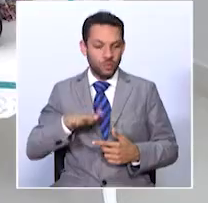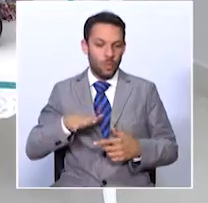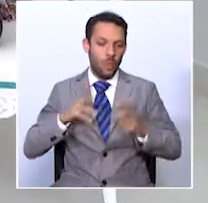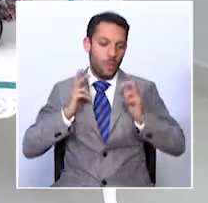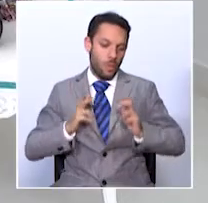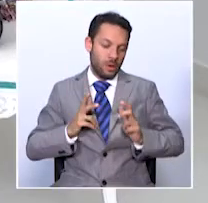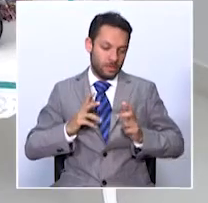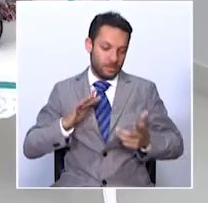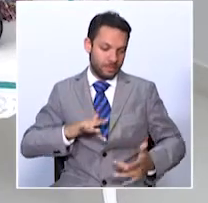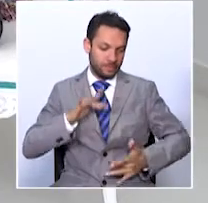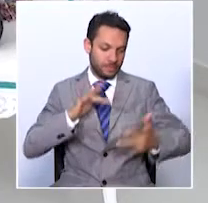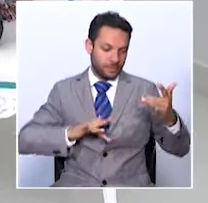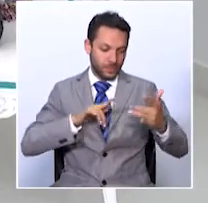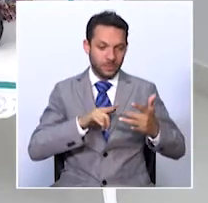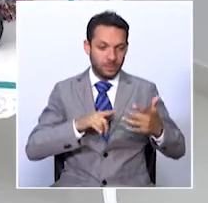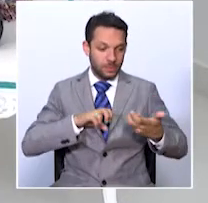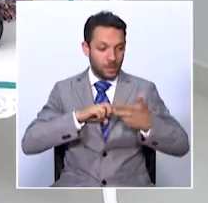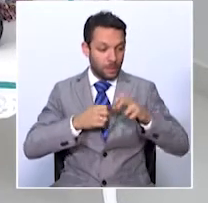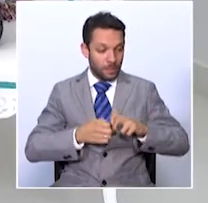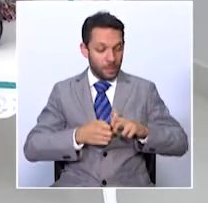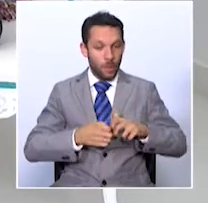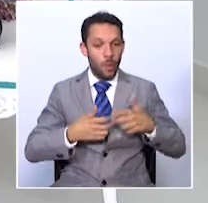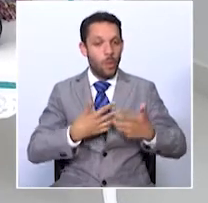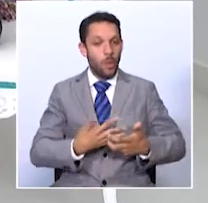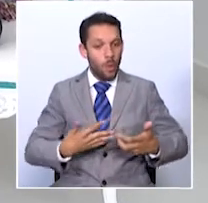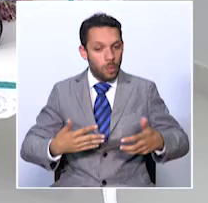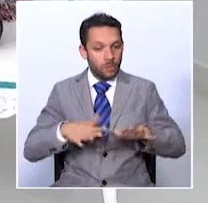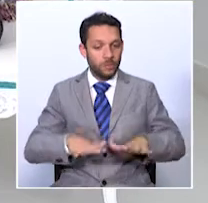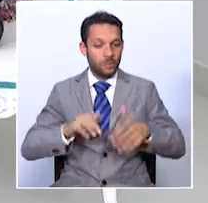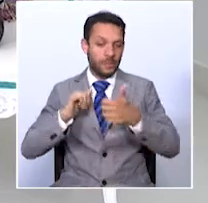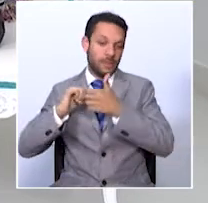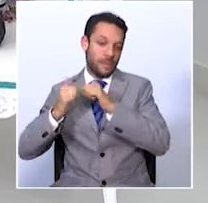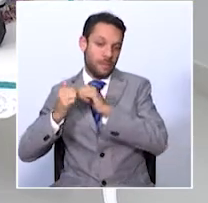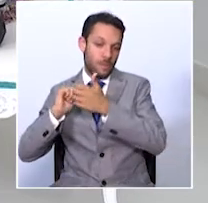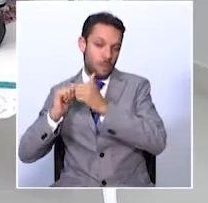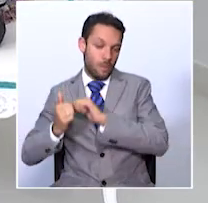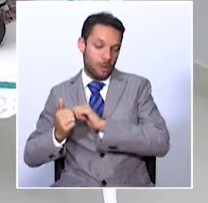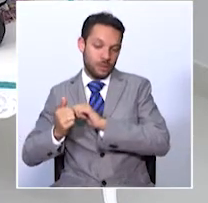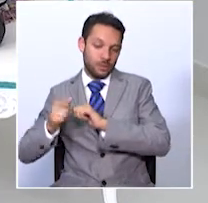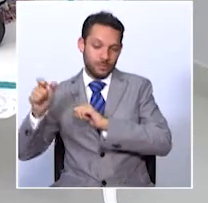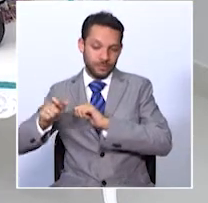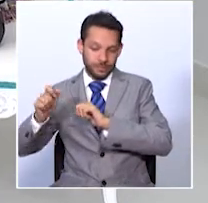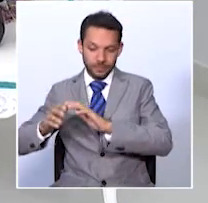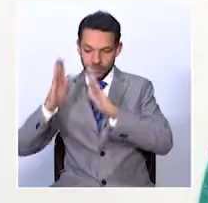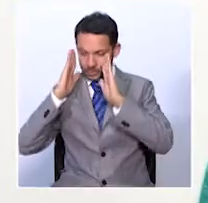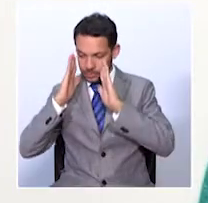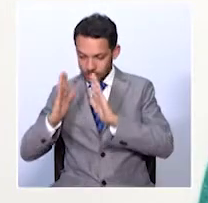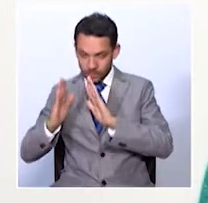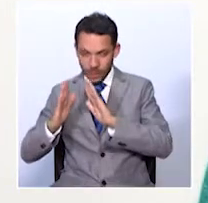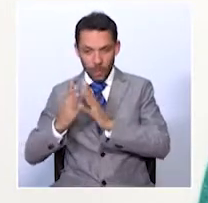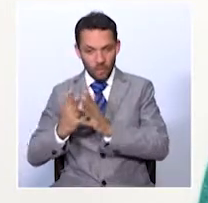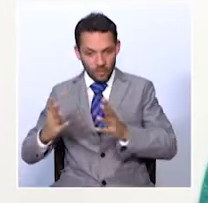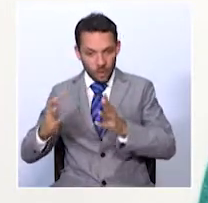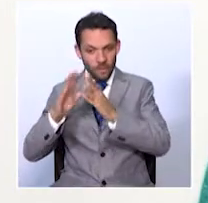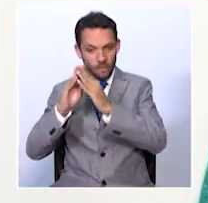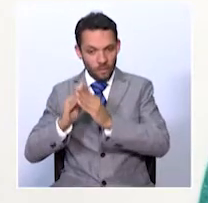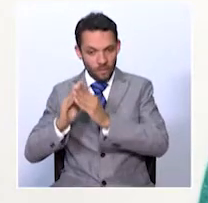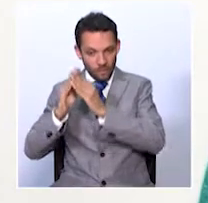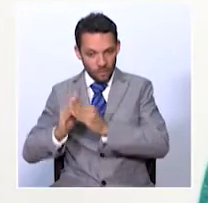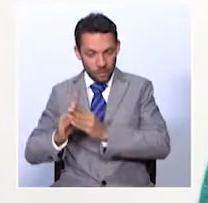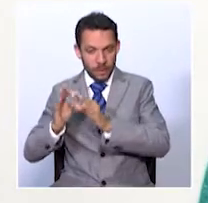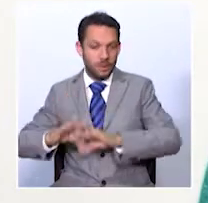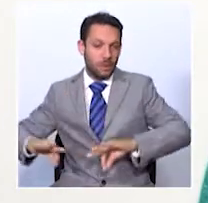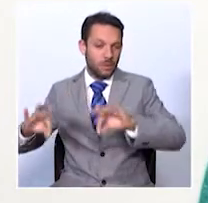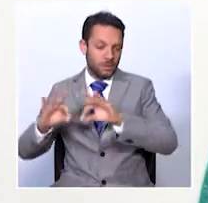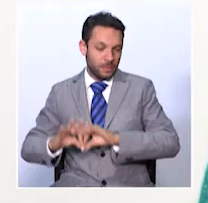que detoxificar. ¿Y cómo lo detoxificamos? Con el ejercicio, pues hay formas de hacer una